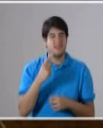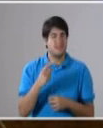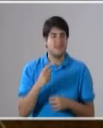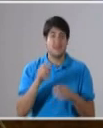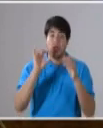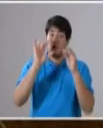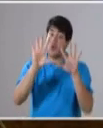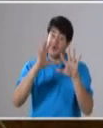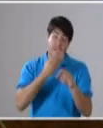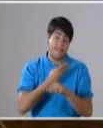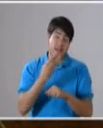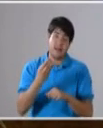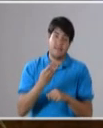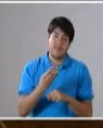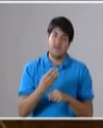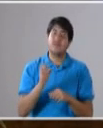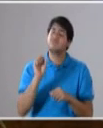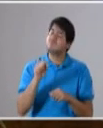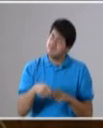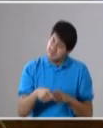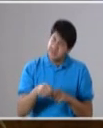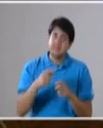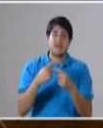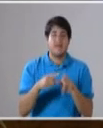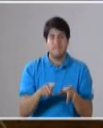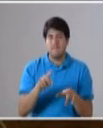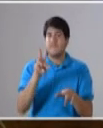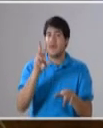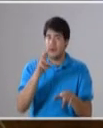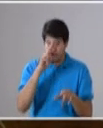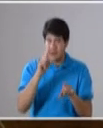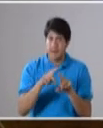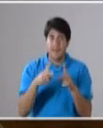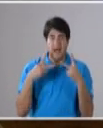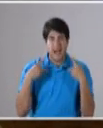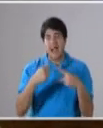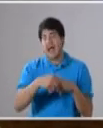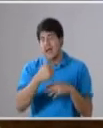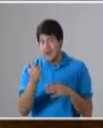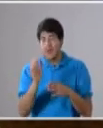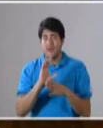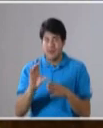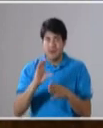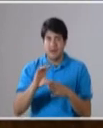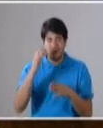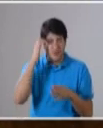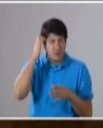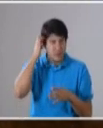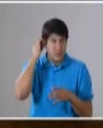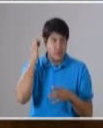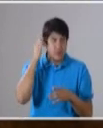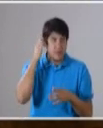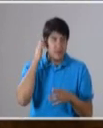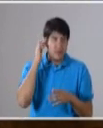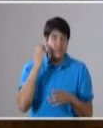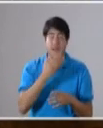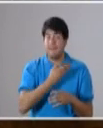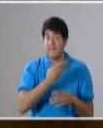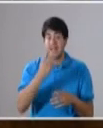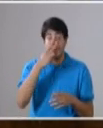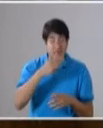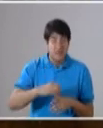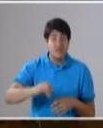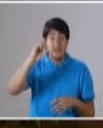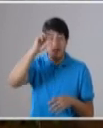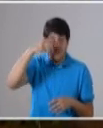de los 10 mandamientos únicamente, aunque esa es la base, pero está hablando de los mandamientos del Hijo también, porque nosotros estamos viviendo ese